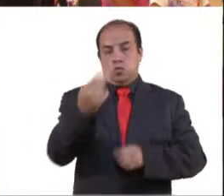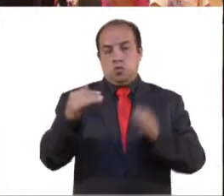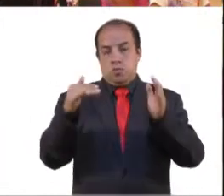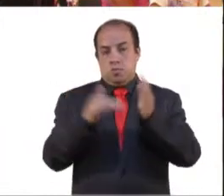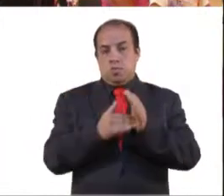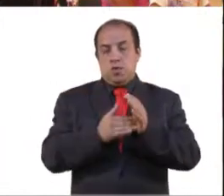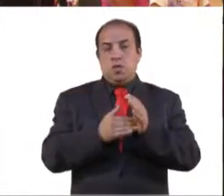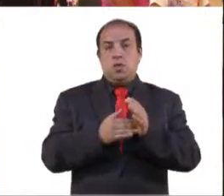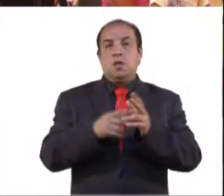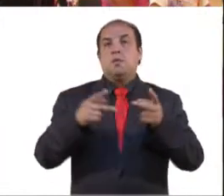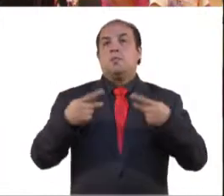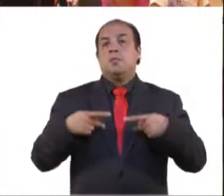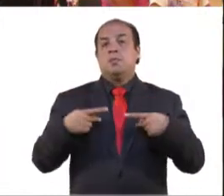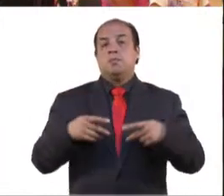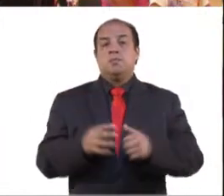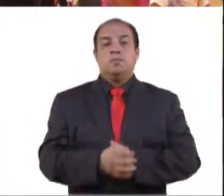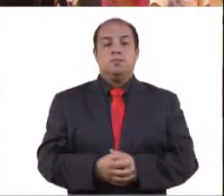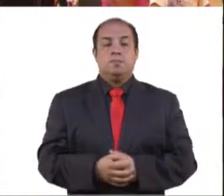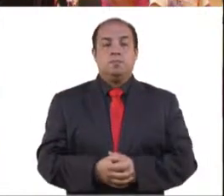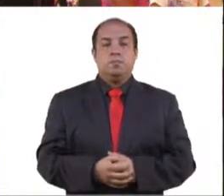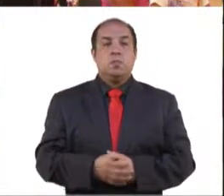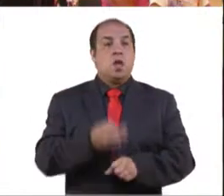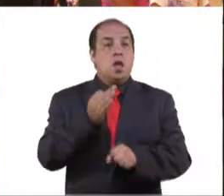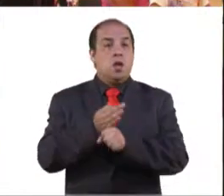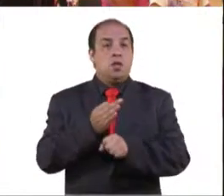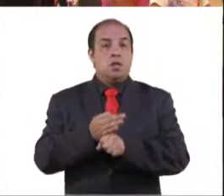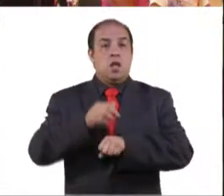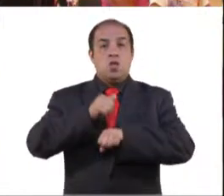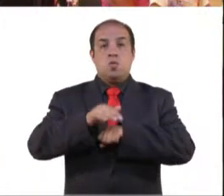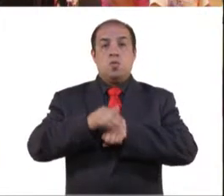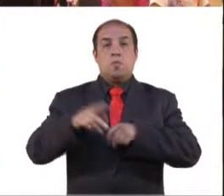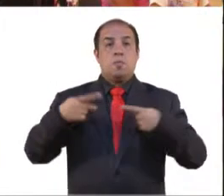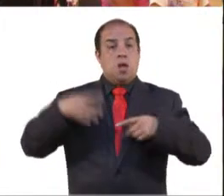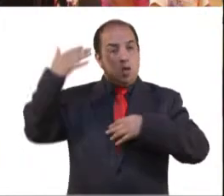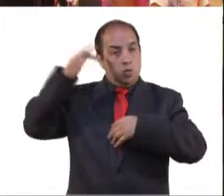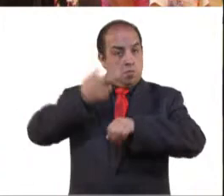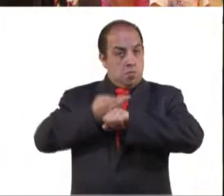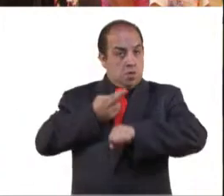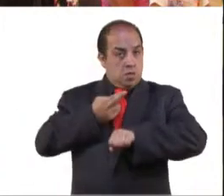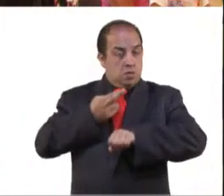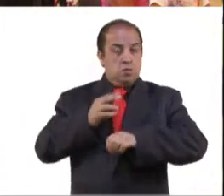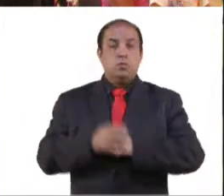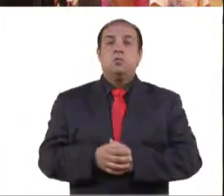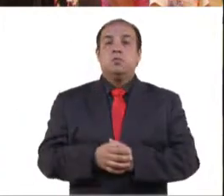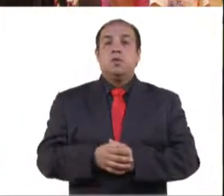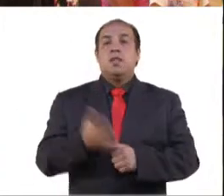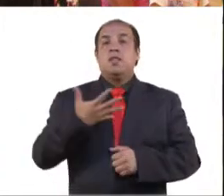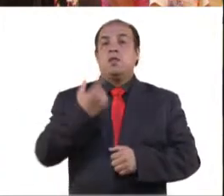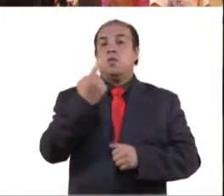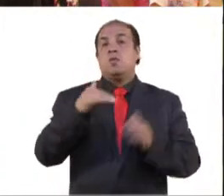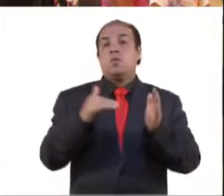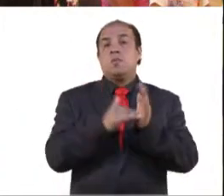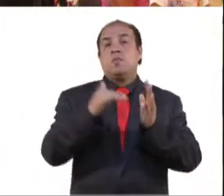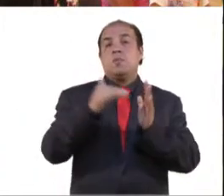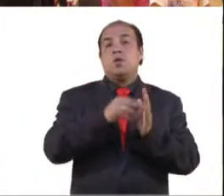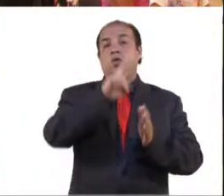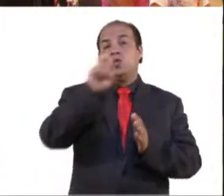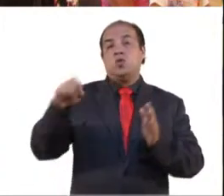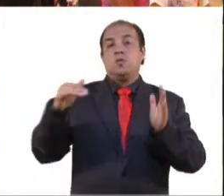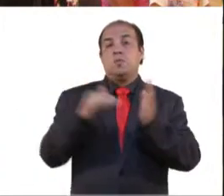852,000 derechohabientes. Actualmente, el padrón de adultos mayores cuenta con 1,200,000